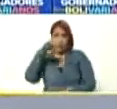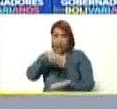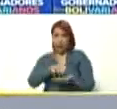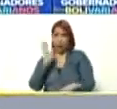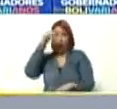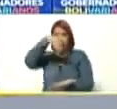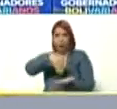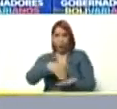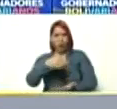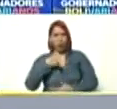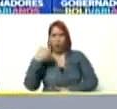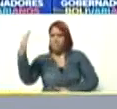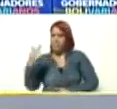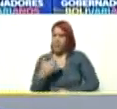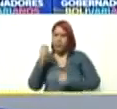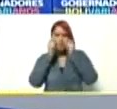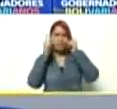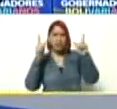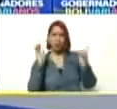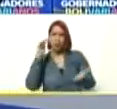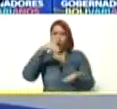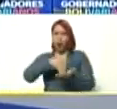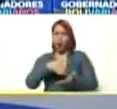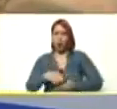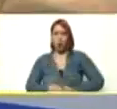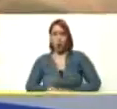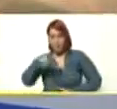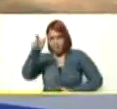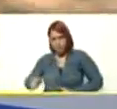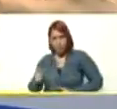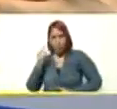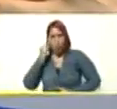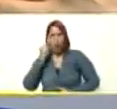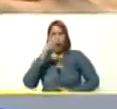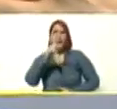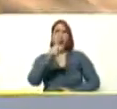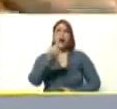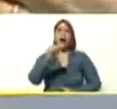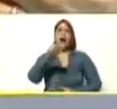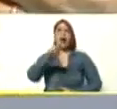Vine impresionado de Aragua, de esta mujer, Karina Carpio.